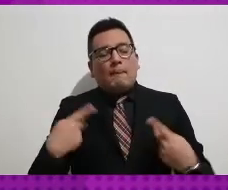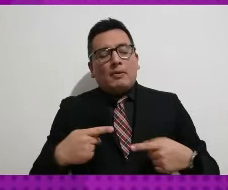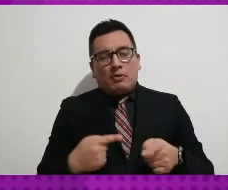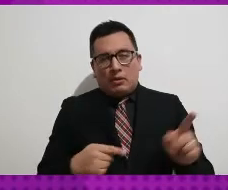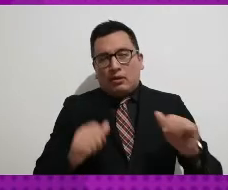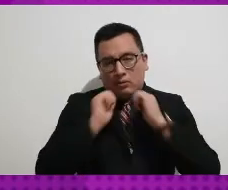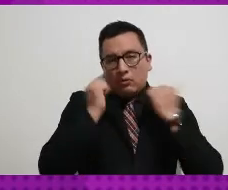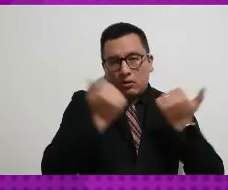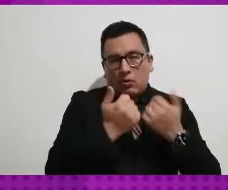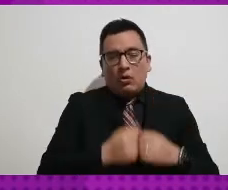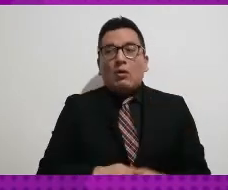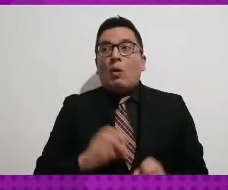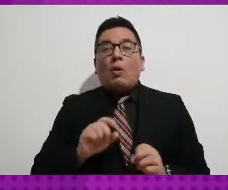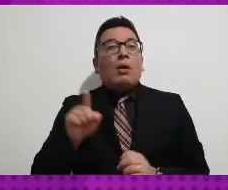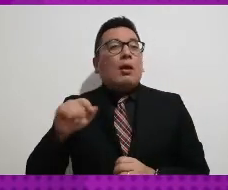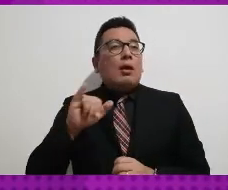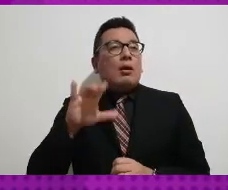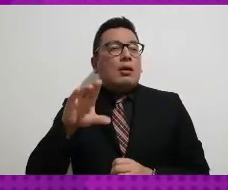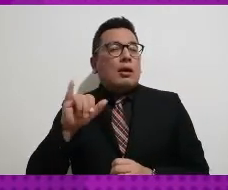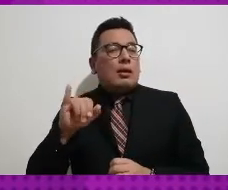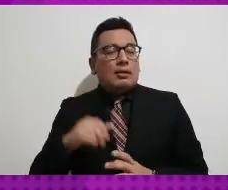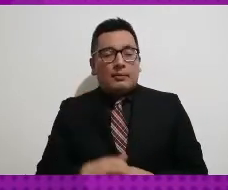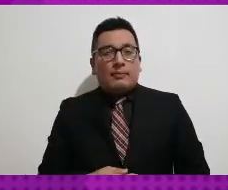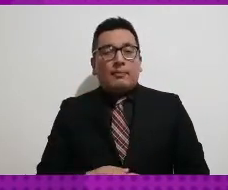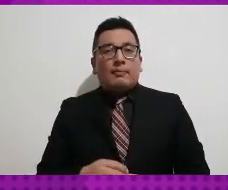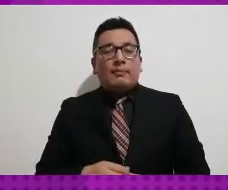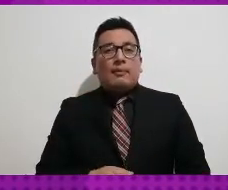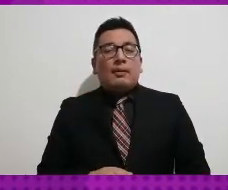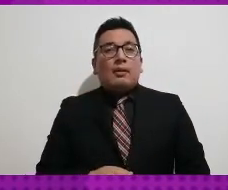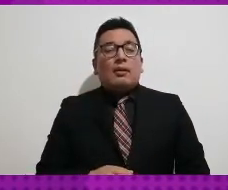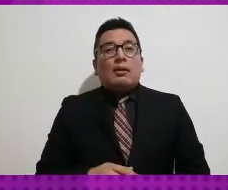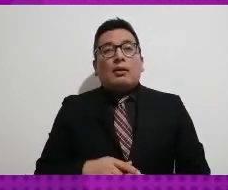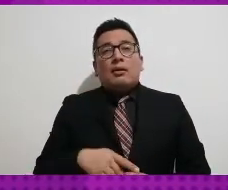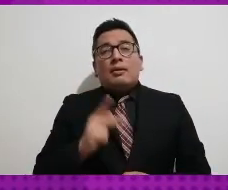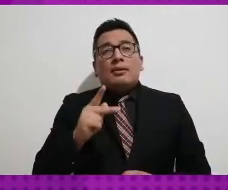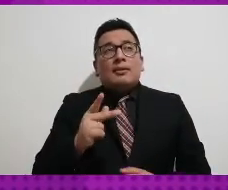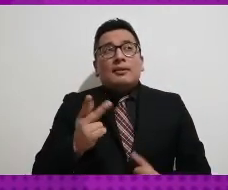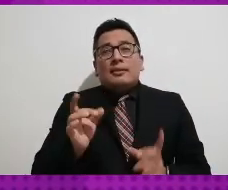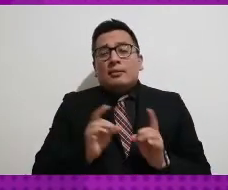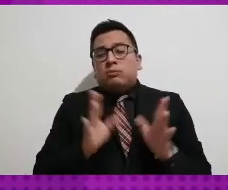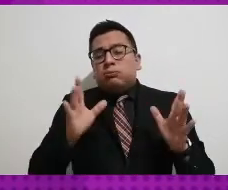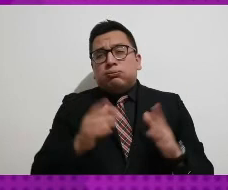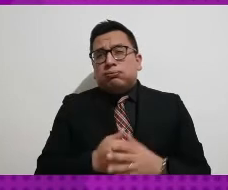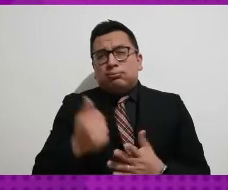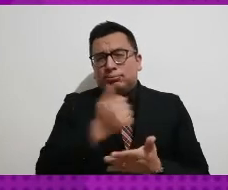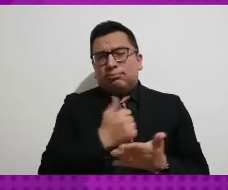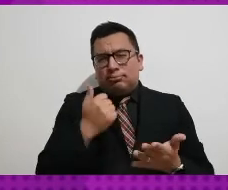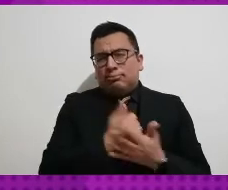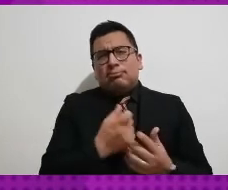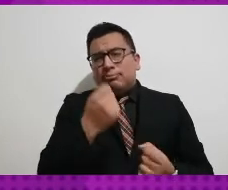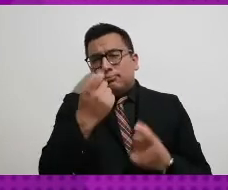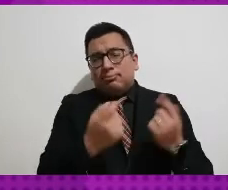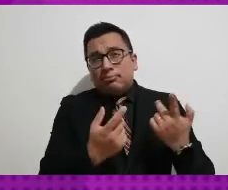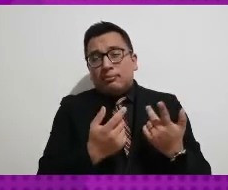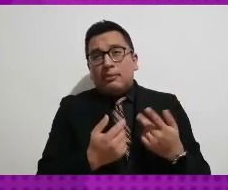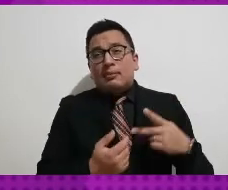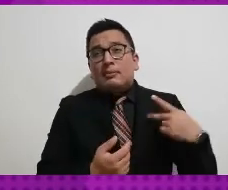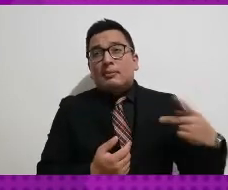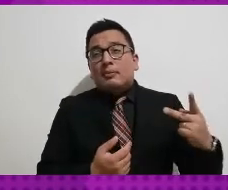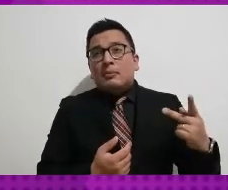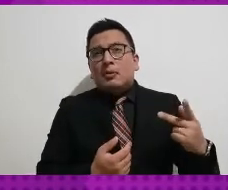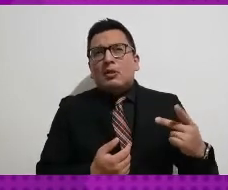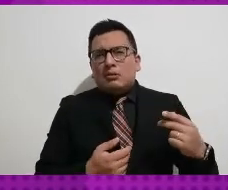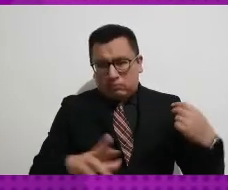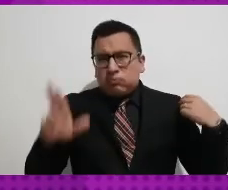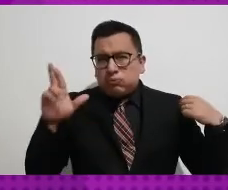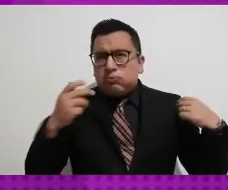civil organizada y con el ICAI. Y desafortunadamente algunos municipios, porque ya lo hemos visto, no es que no quieran, hay